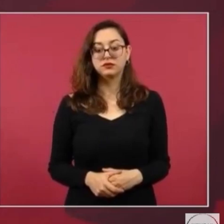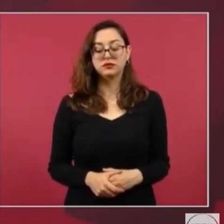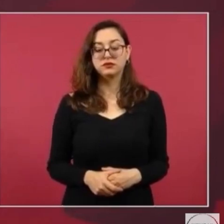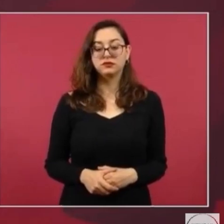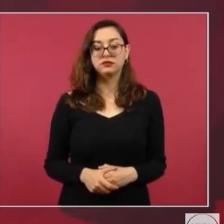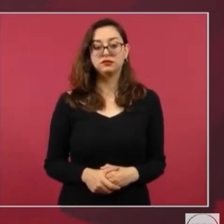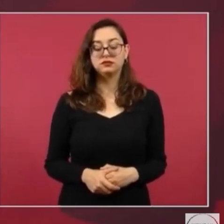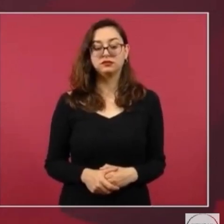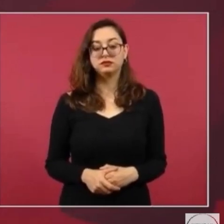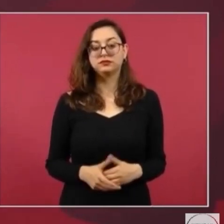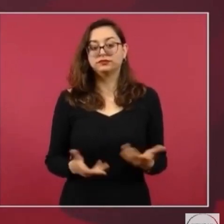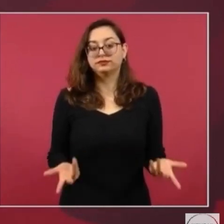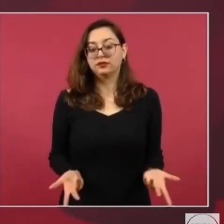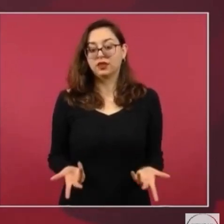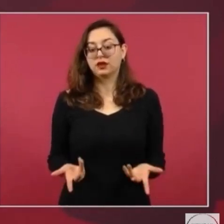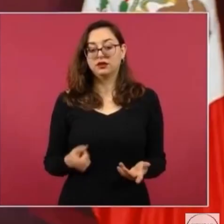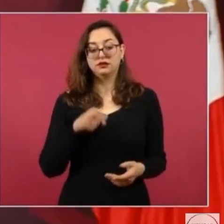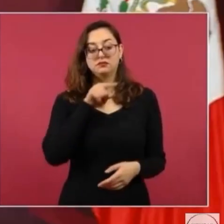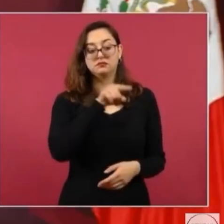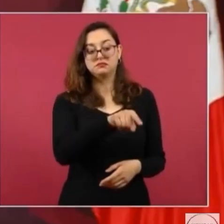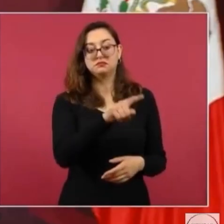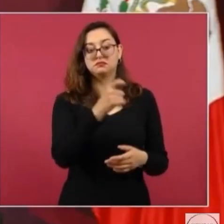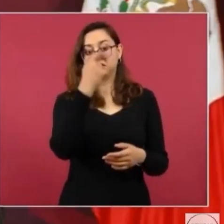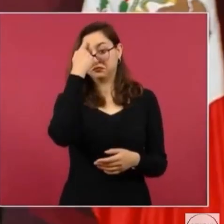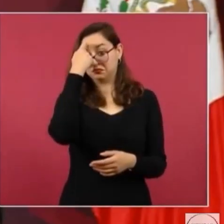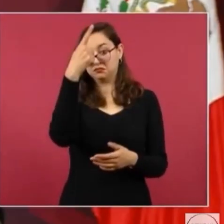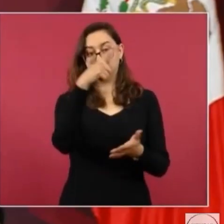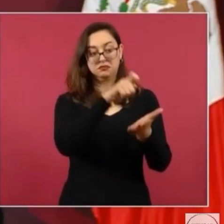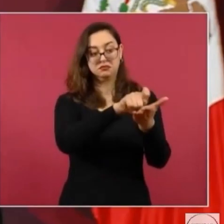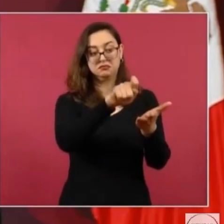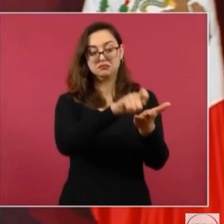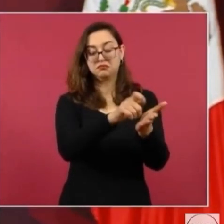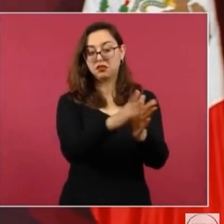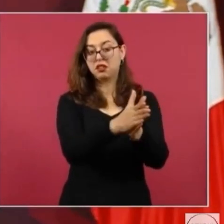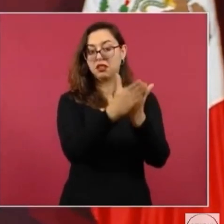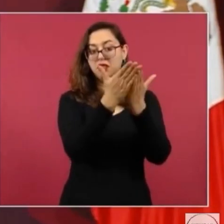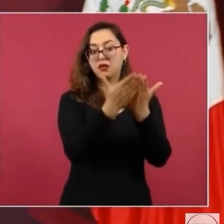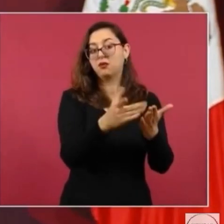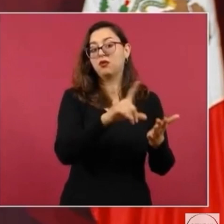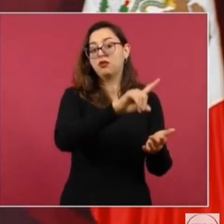financió la Secretaría de Gobernación cuando estaba Krill,